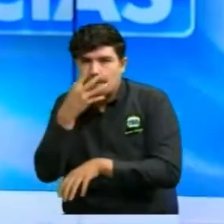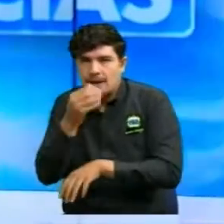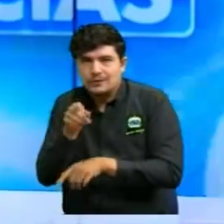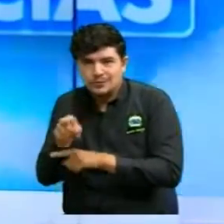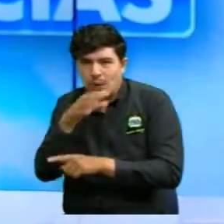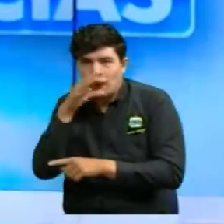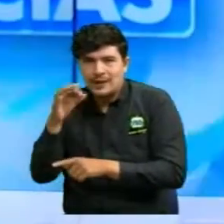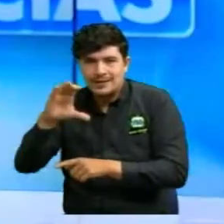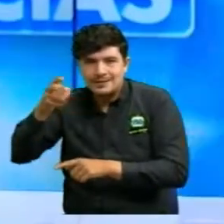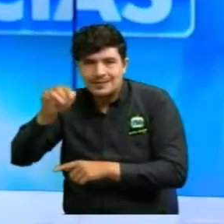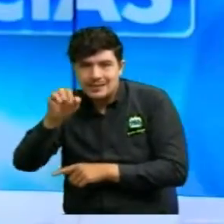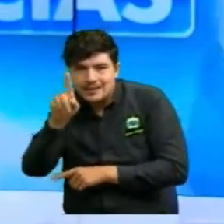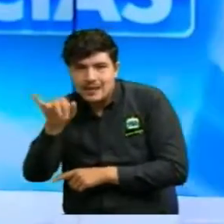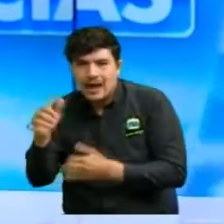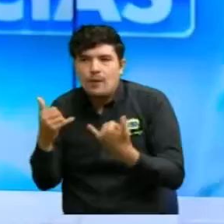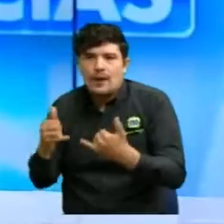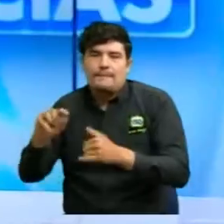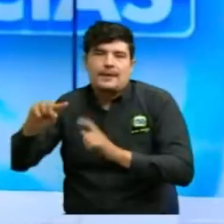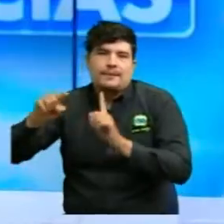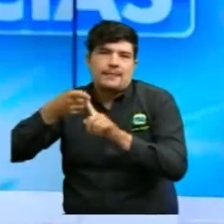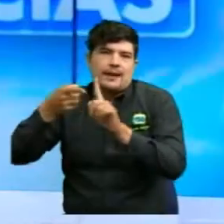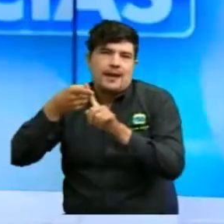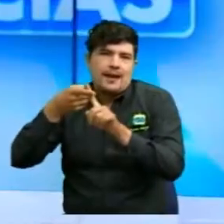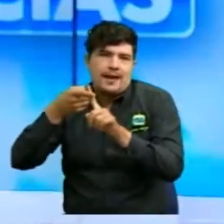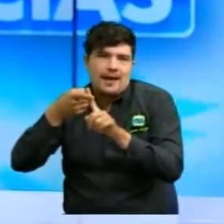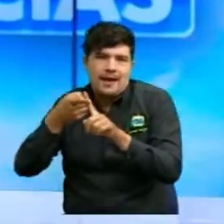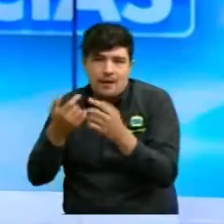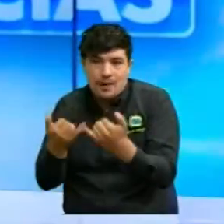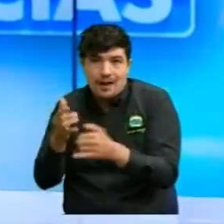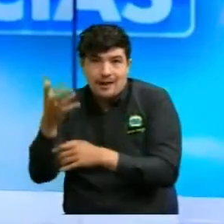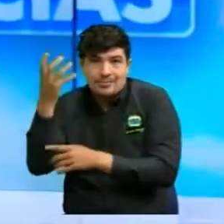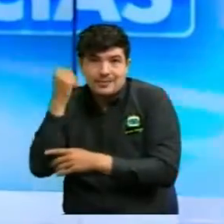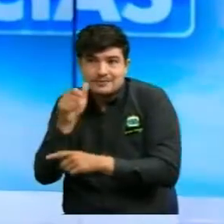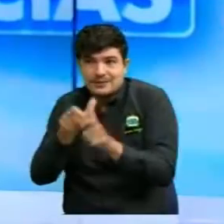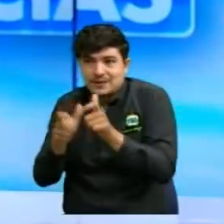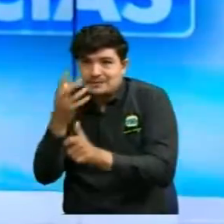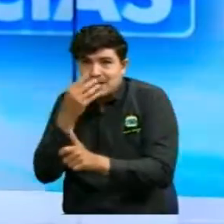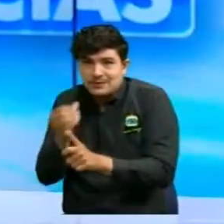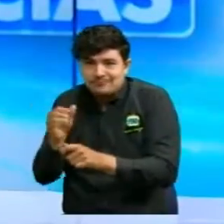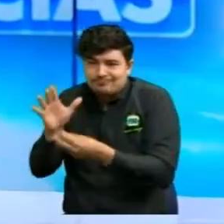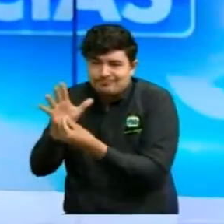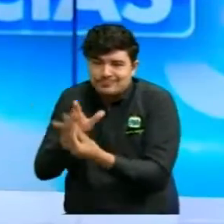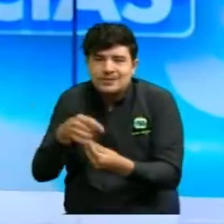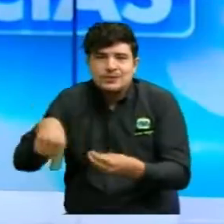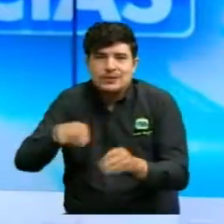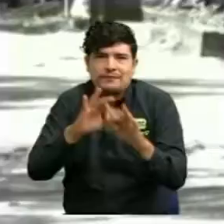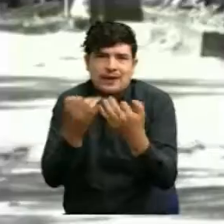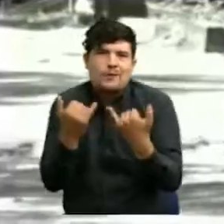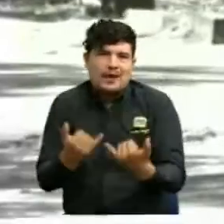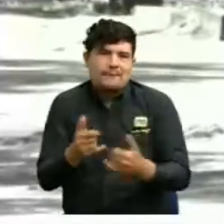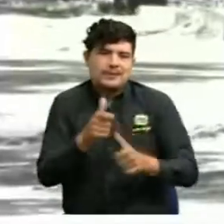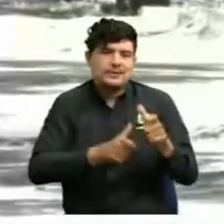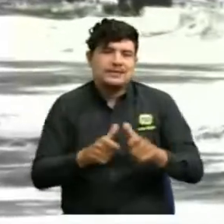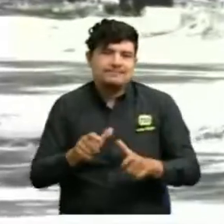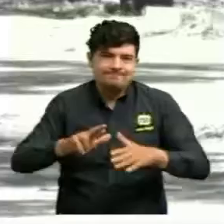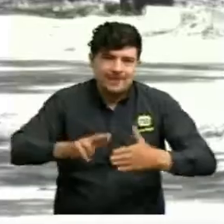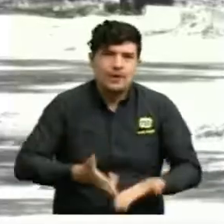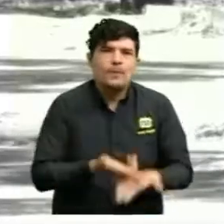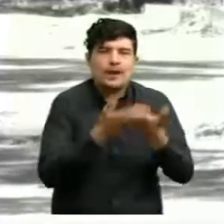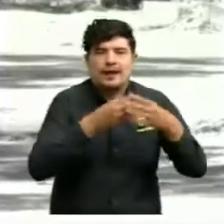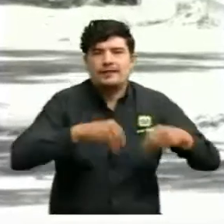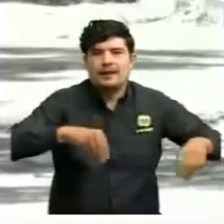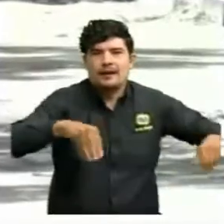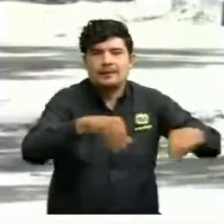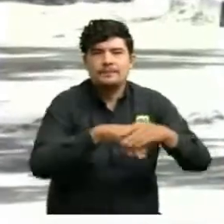la zona, son la primera familia en recuperar sus tierras en la zona rural del municipio de Táchira. Después de